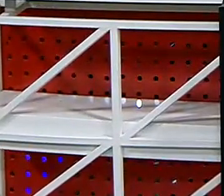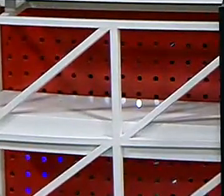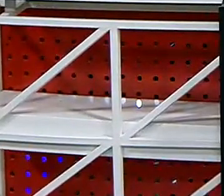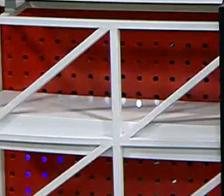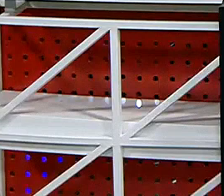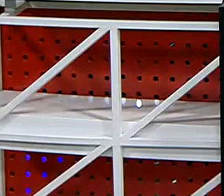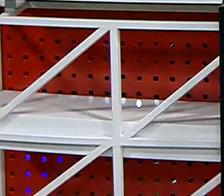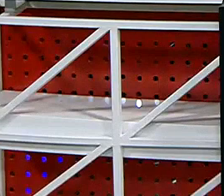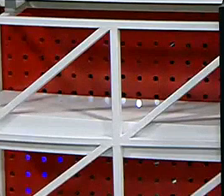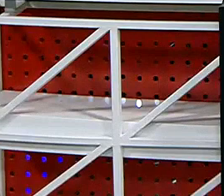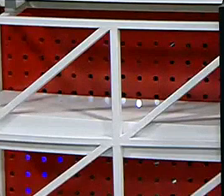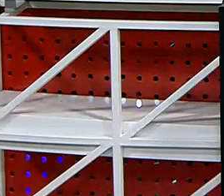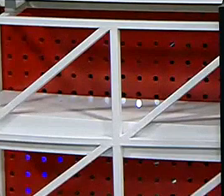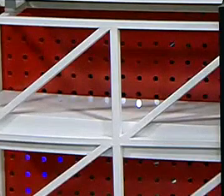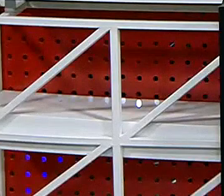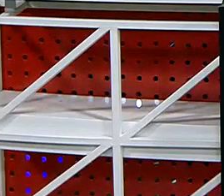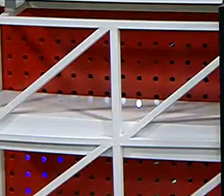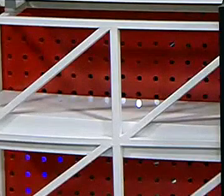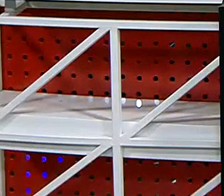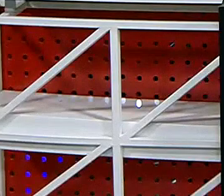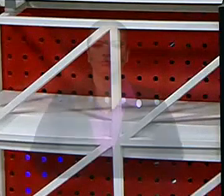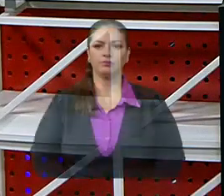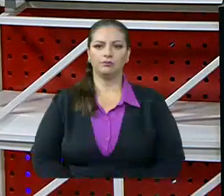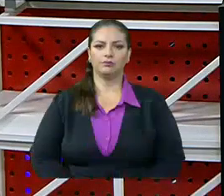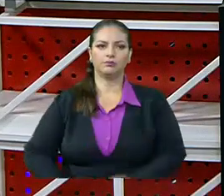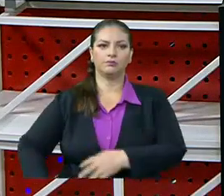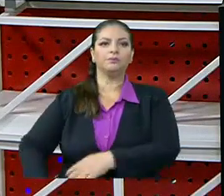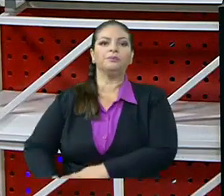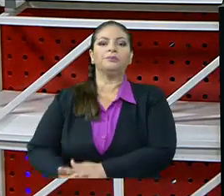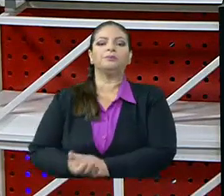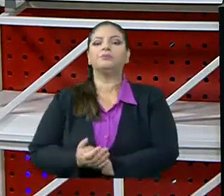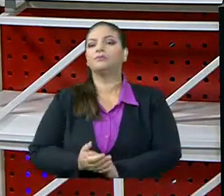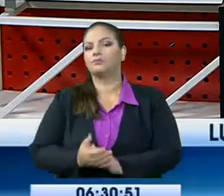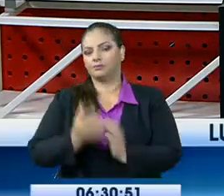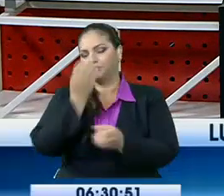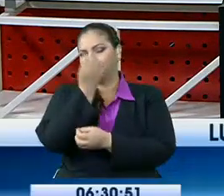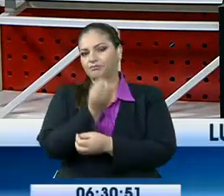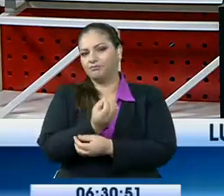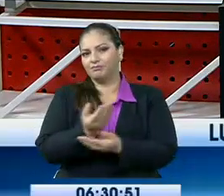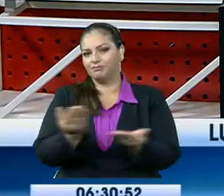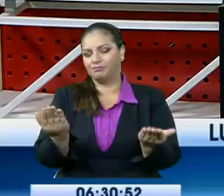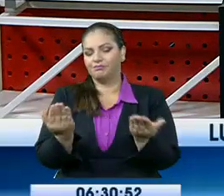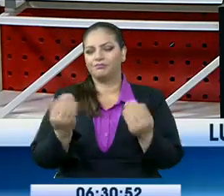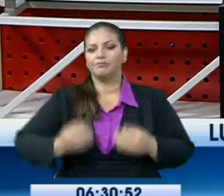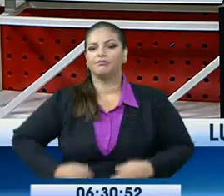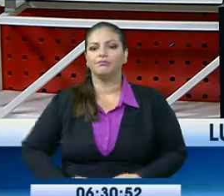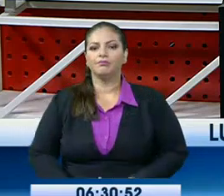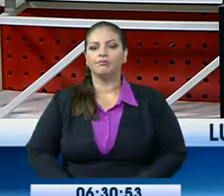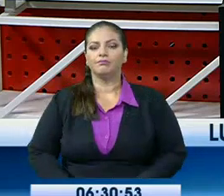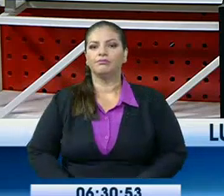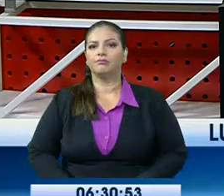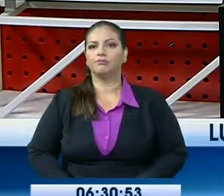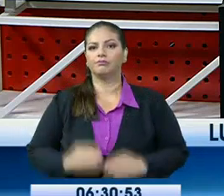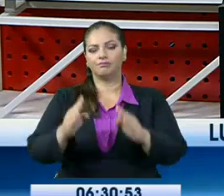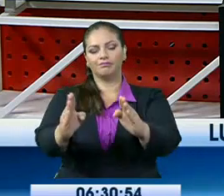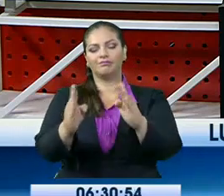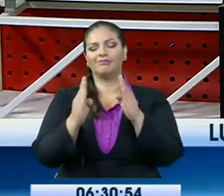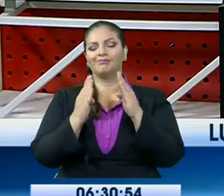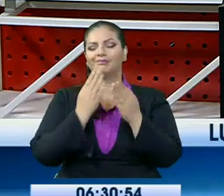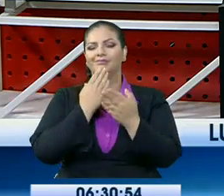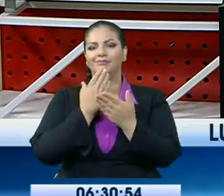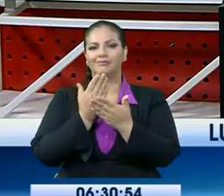buenos días. Mi querido Hugo, buenos días. Un gusto compartir contigo como cada mañana y con ustedes, amables televidentes. Gracias por honrarnos con su